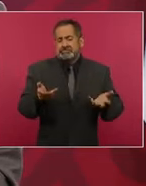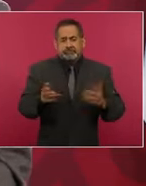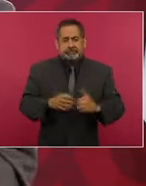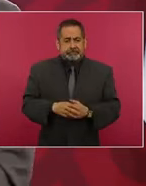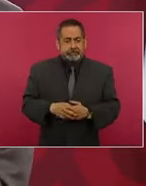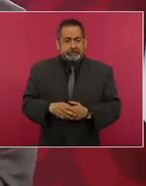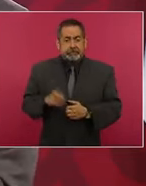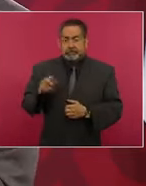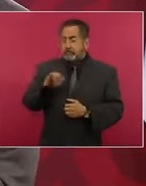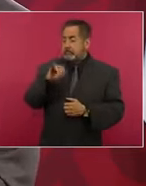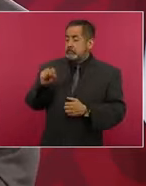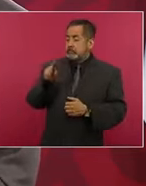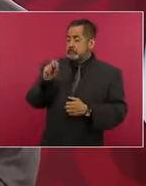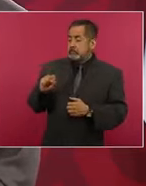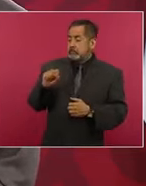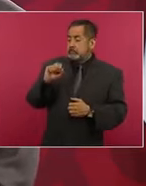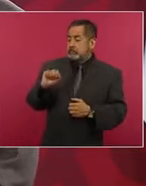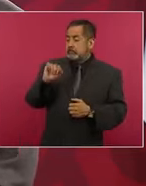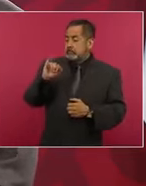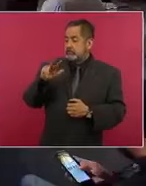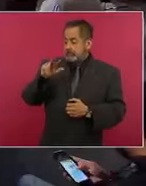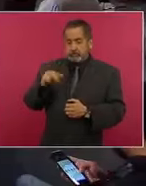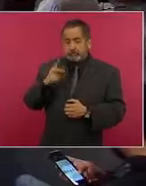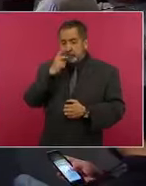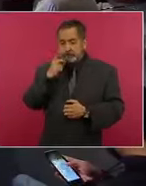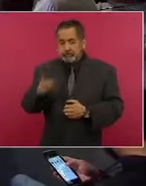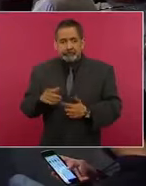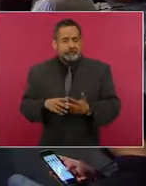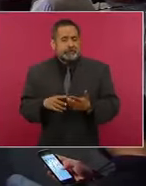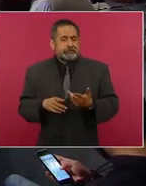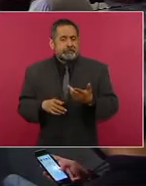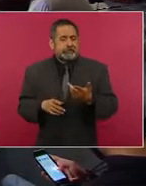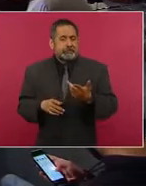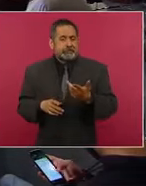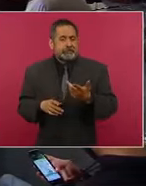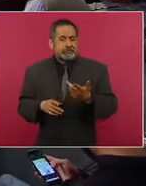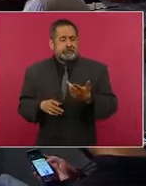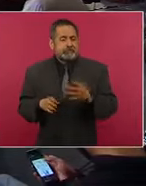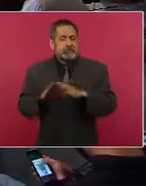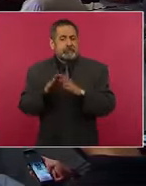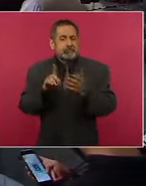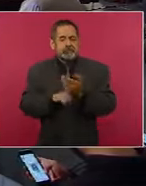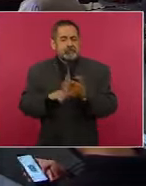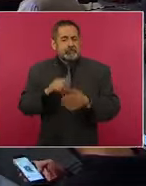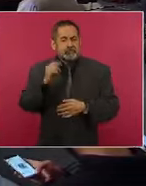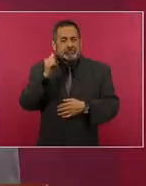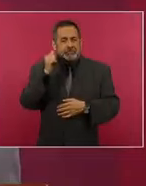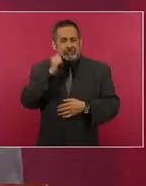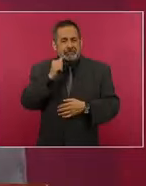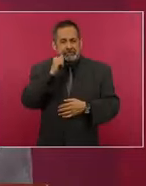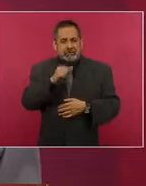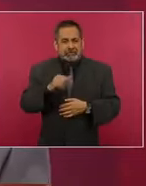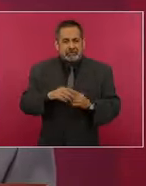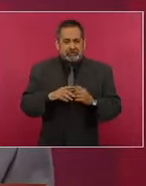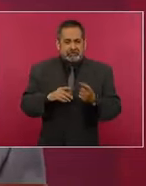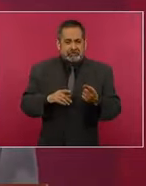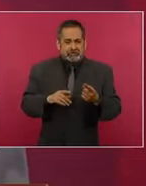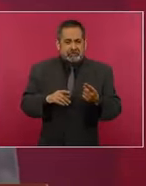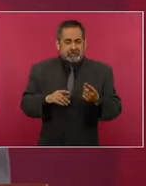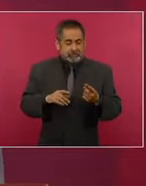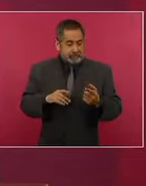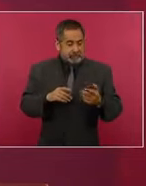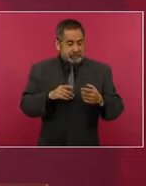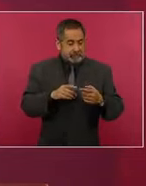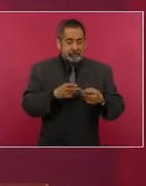Don Jesús Silva Gerso decía que era una curva ascendente, ascendente, ascendente, que llegaba hasta un sexenio que no voy a mencionar